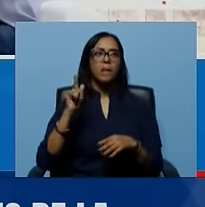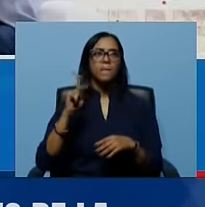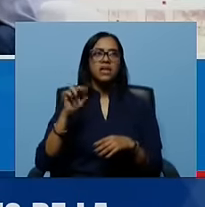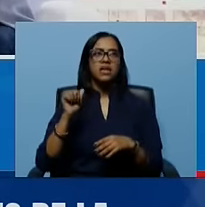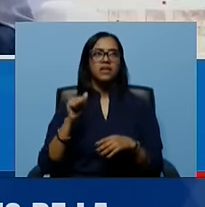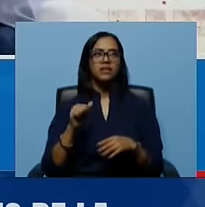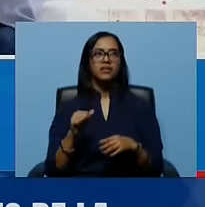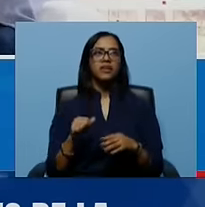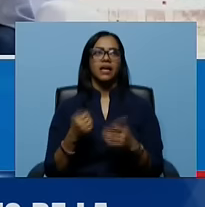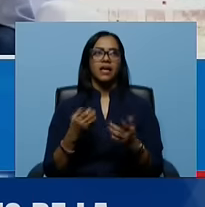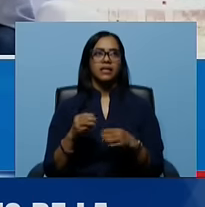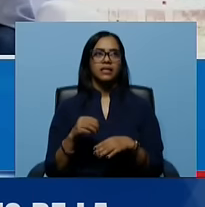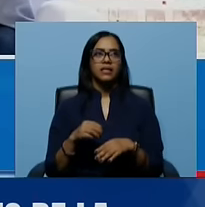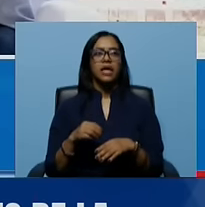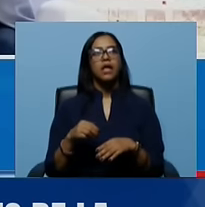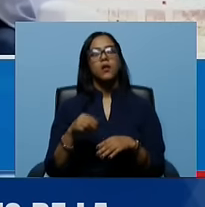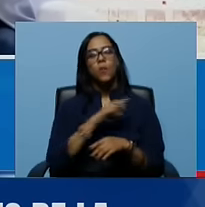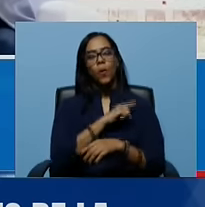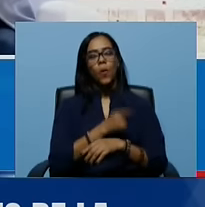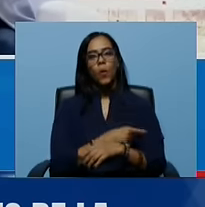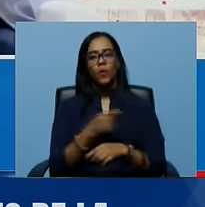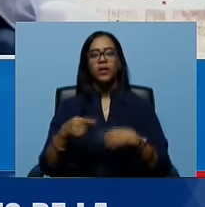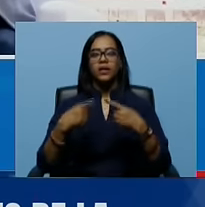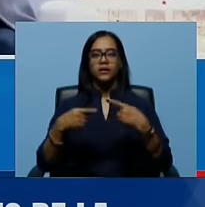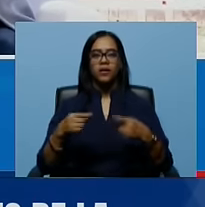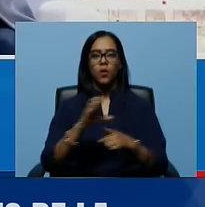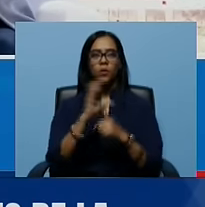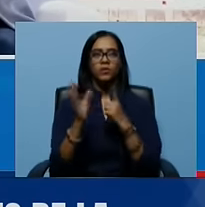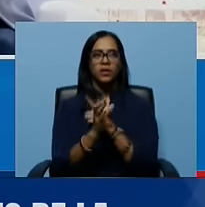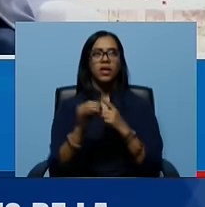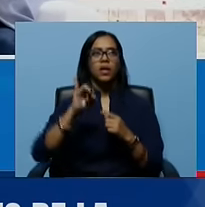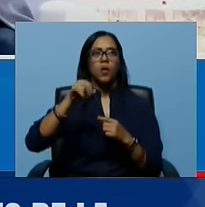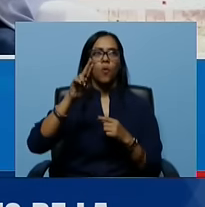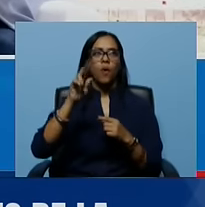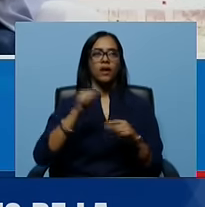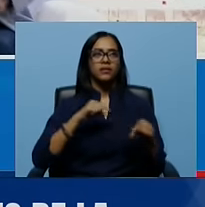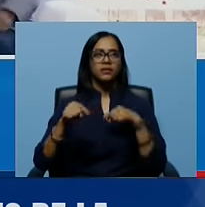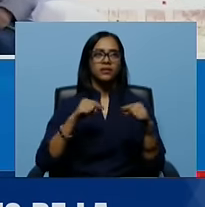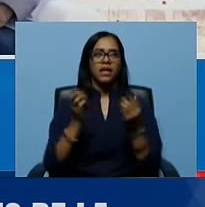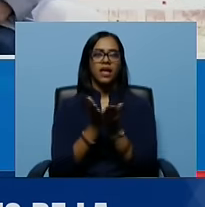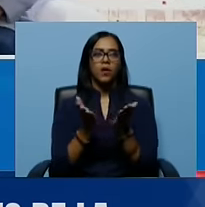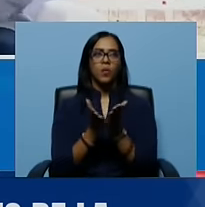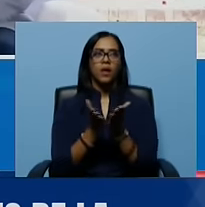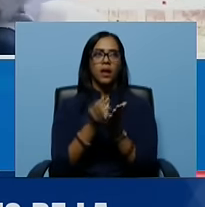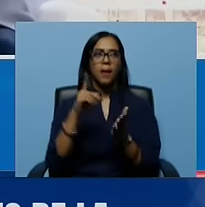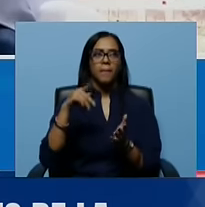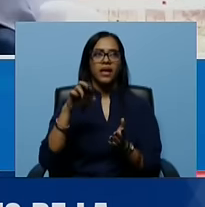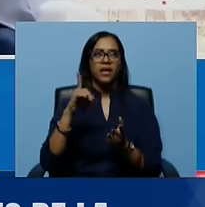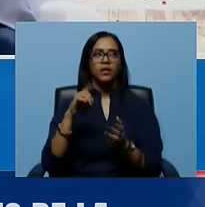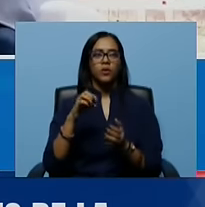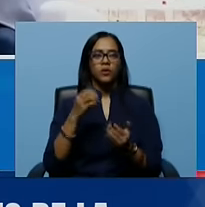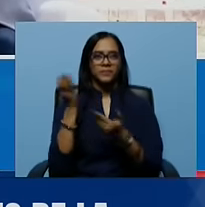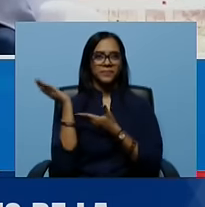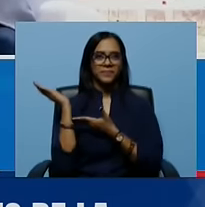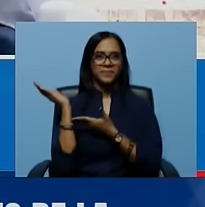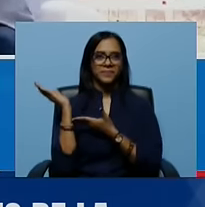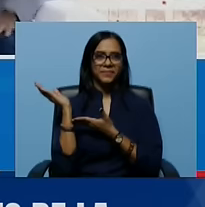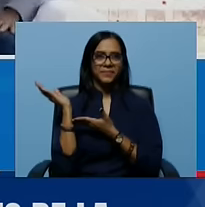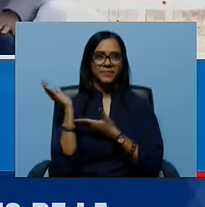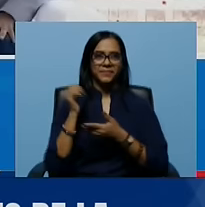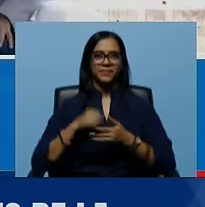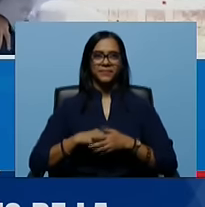Ministerio del Poder Popular para la Cultura, y Juan de Andrea, director de la Escuela Pedro Nolasco Colón. Adelante, Vladimir,